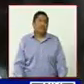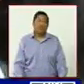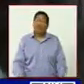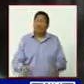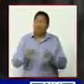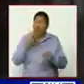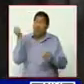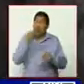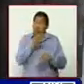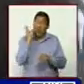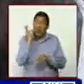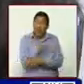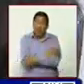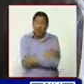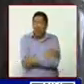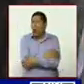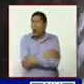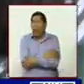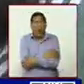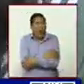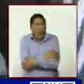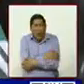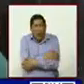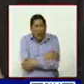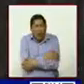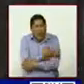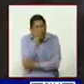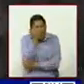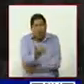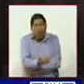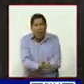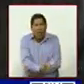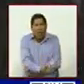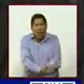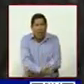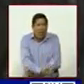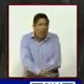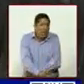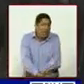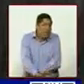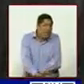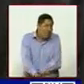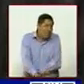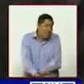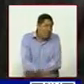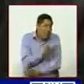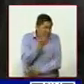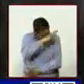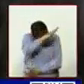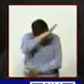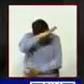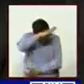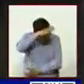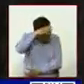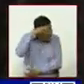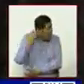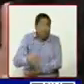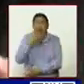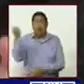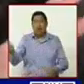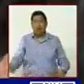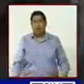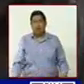Chicas, ¿no era mejor hacer huelga? No. ¿Por qué? Porque era mejor esfuerzo. Es mejor el esfuerzo.